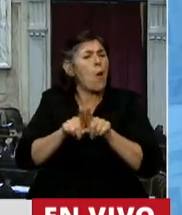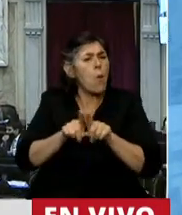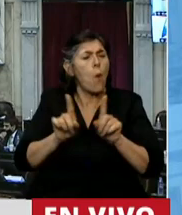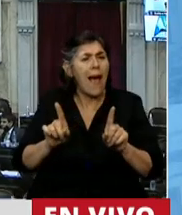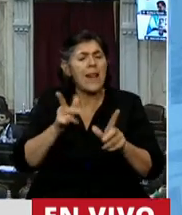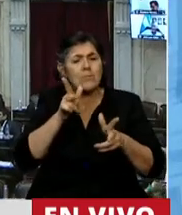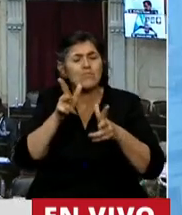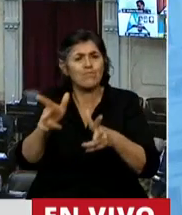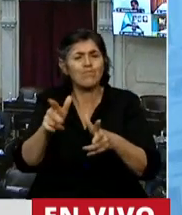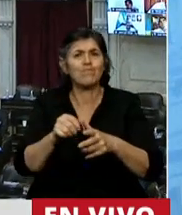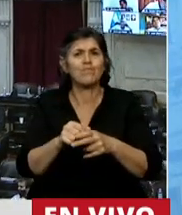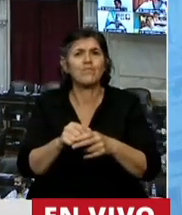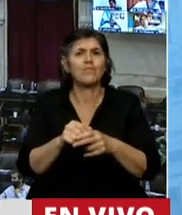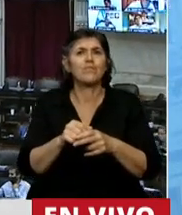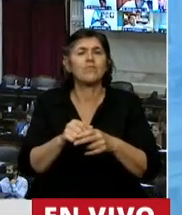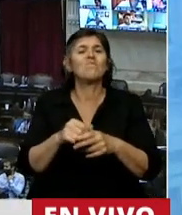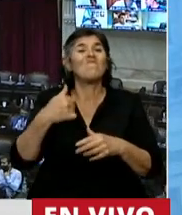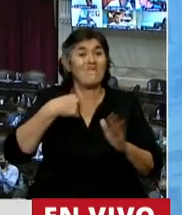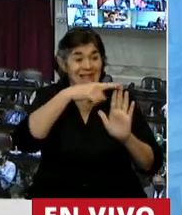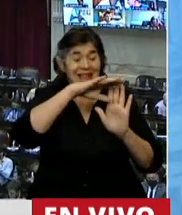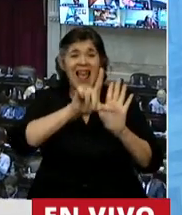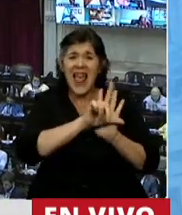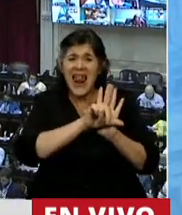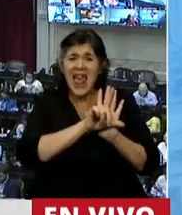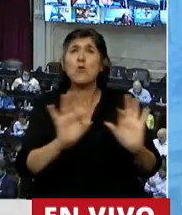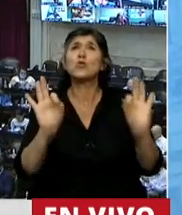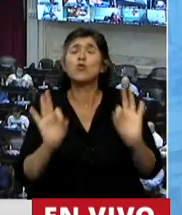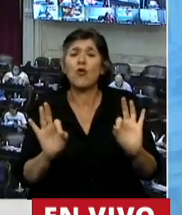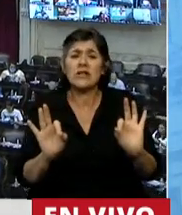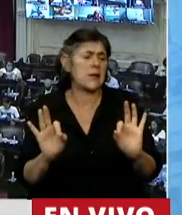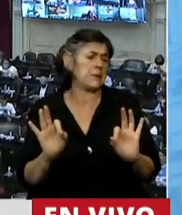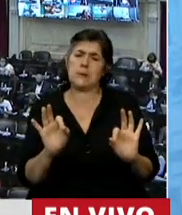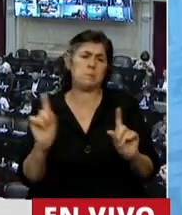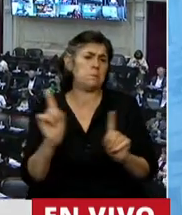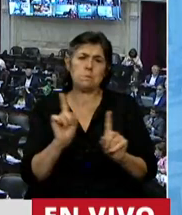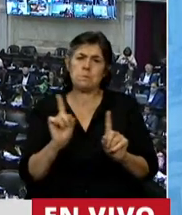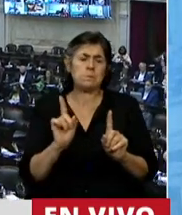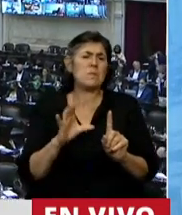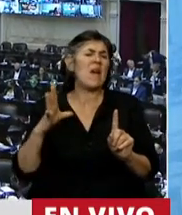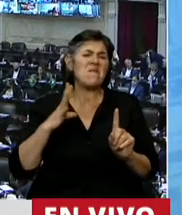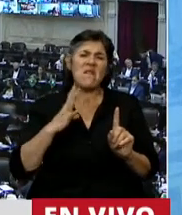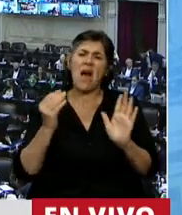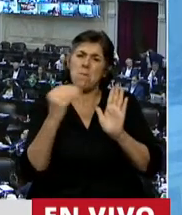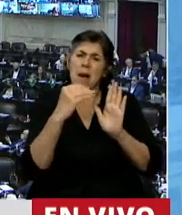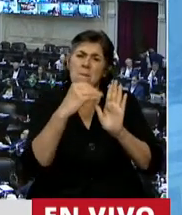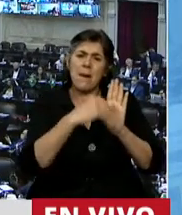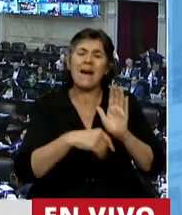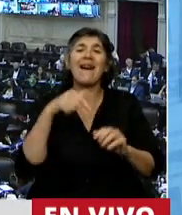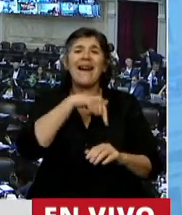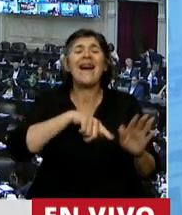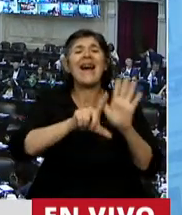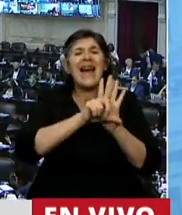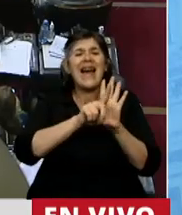también que la consideramos insuficiente. Esta ley reúne